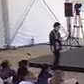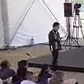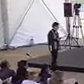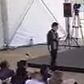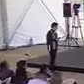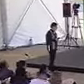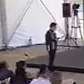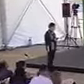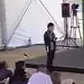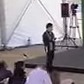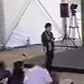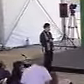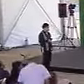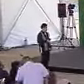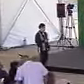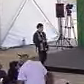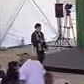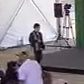Ah, ya.